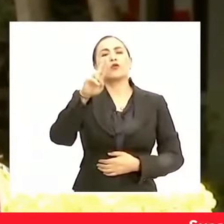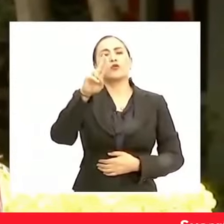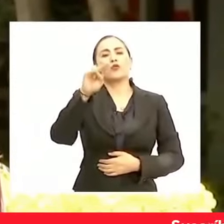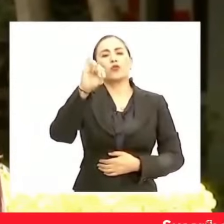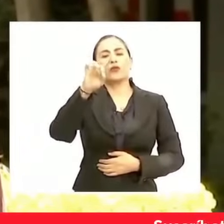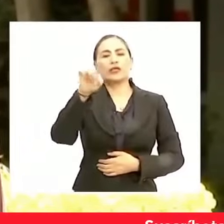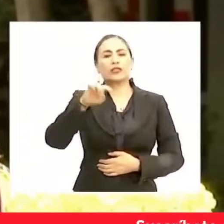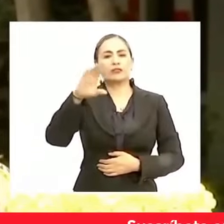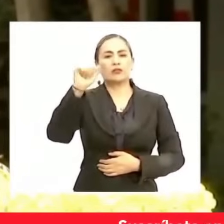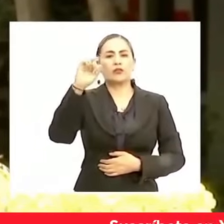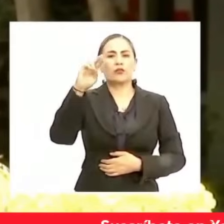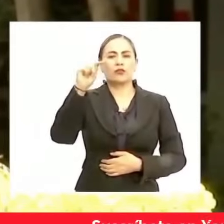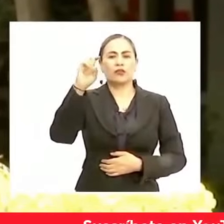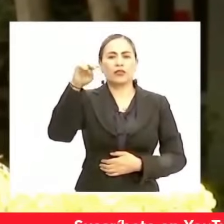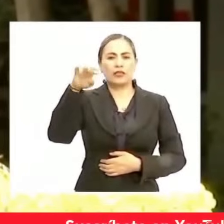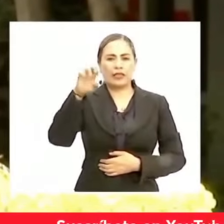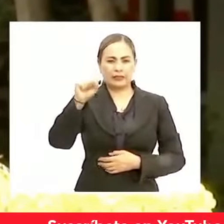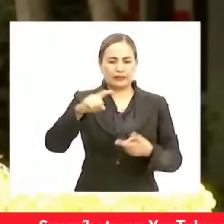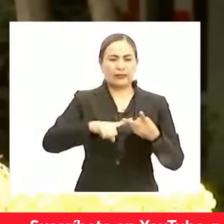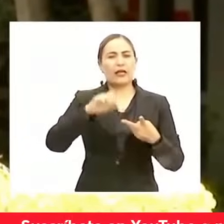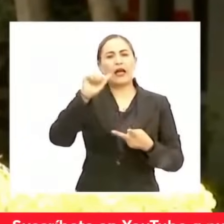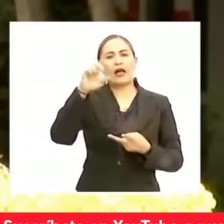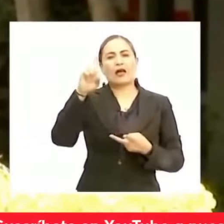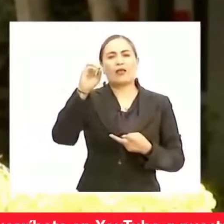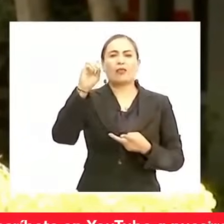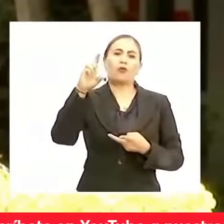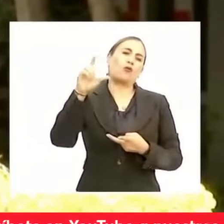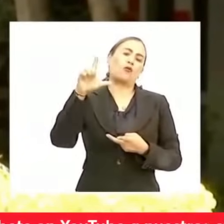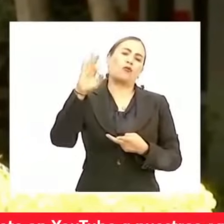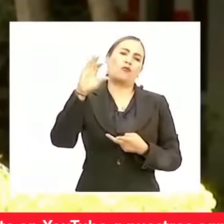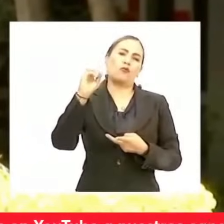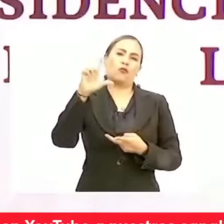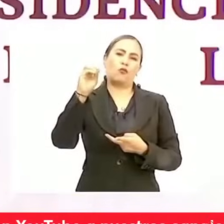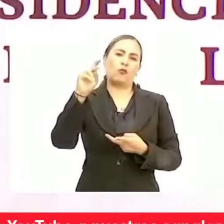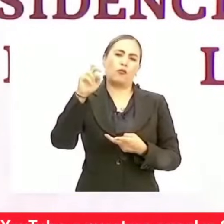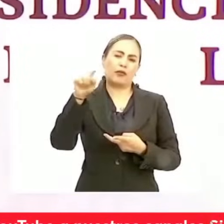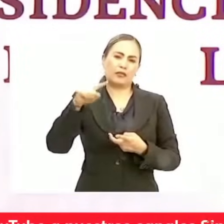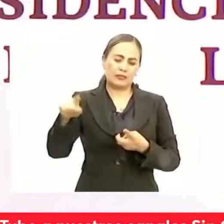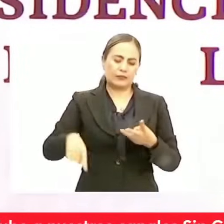López Mateos e incluso Gustavo Díaz Ordaz,